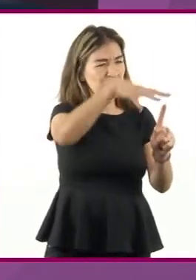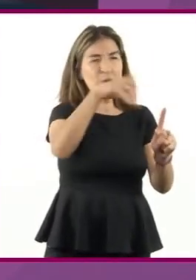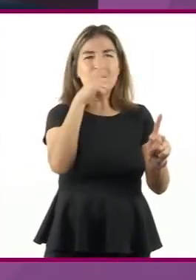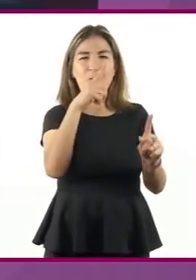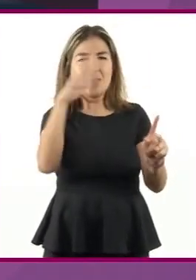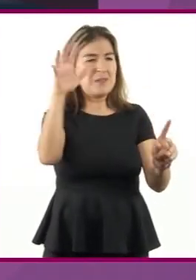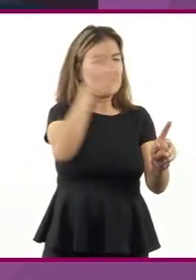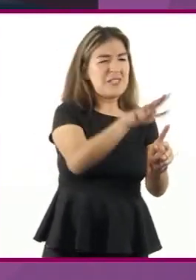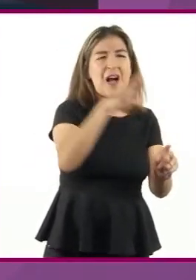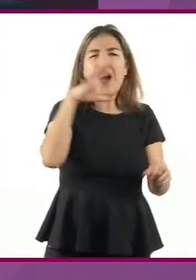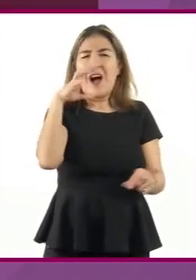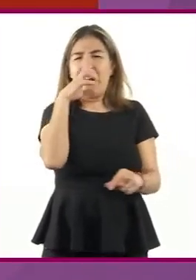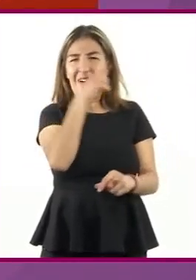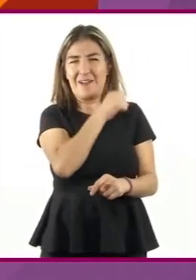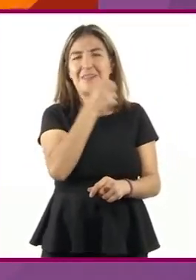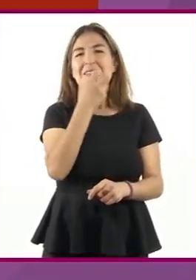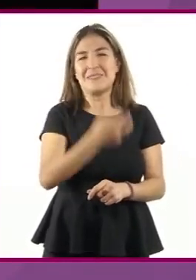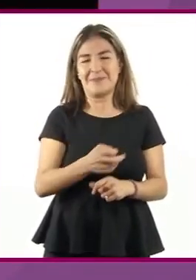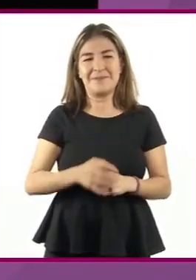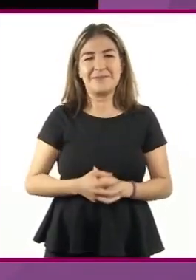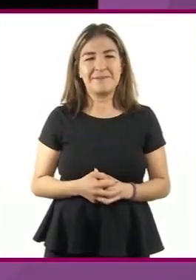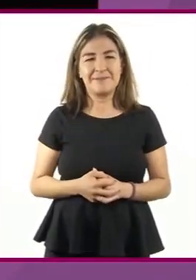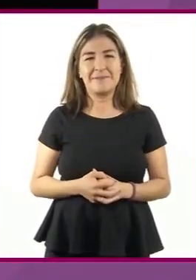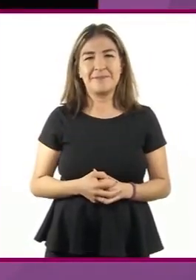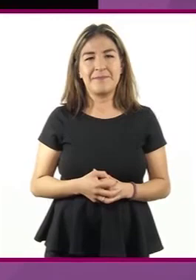foco encendido.